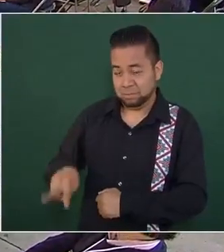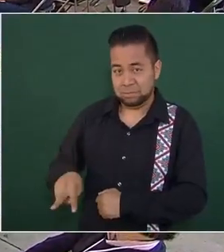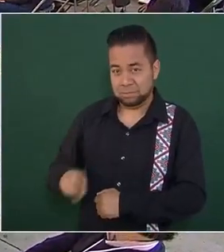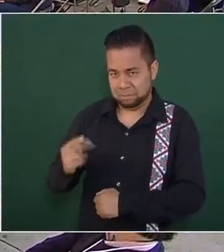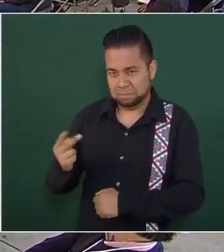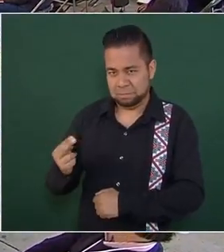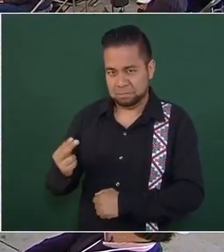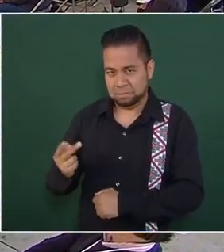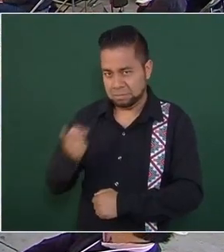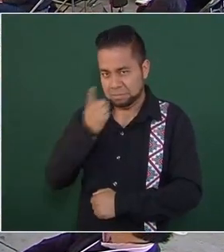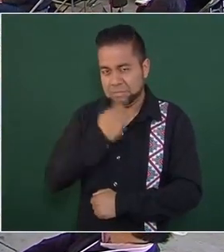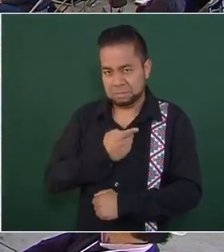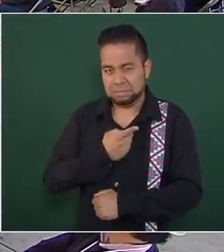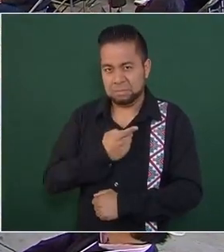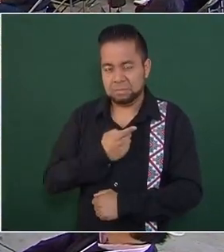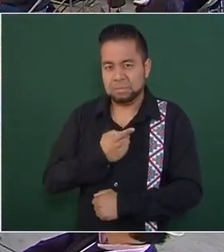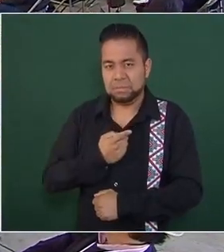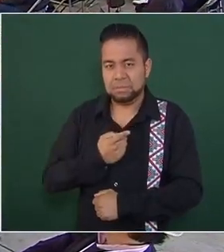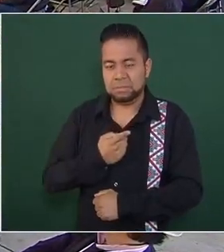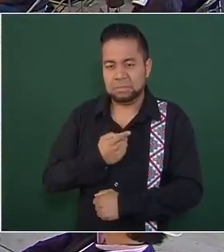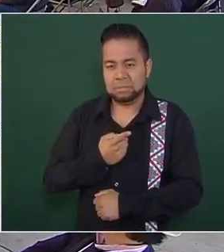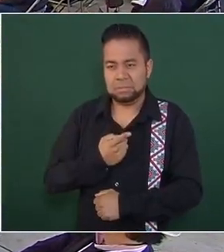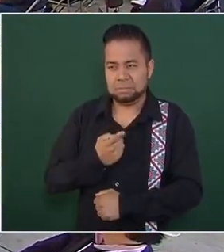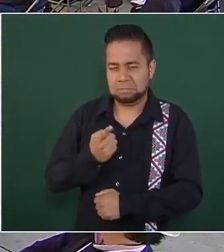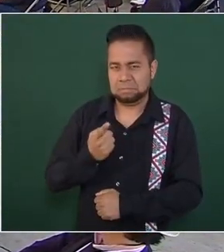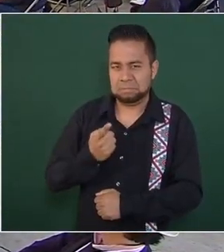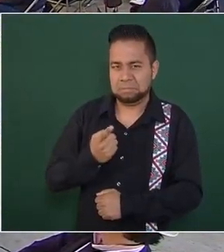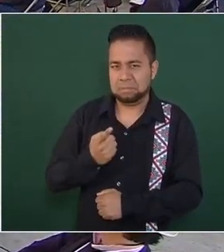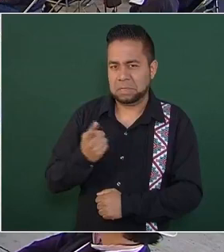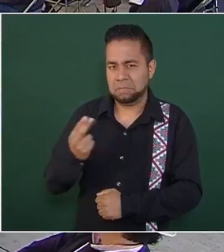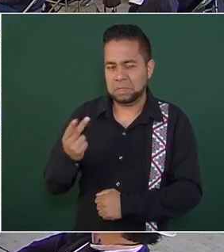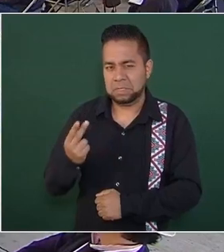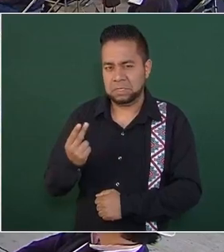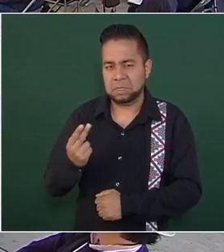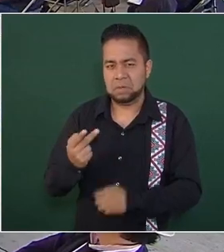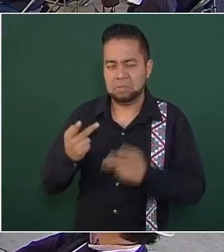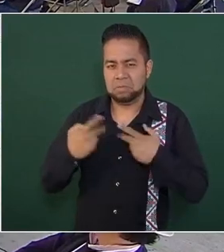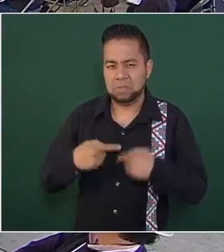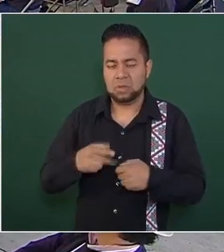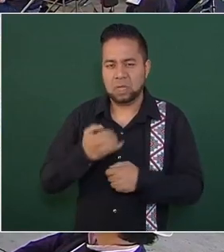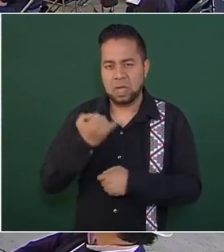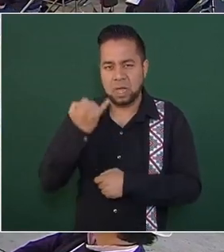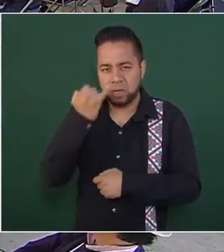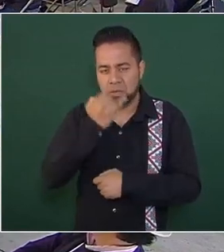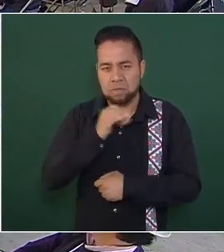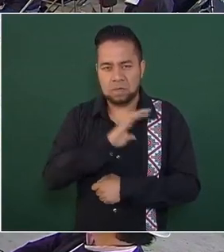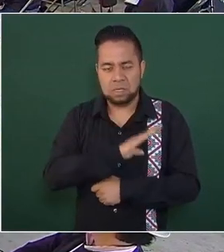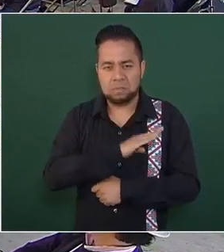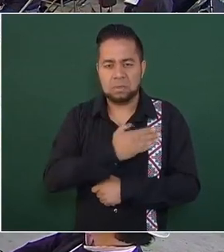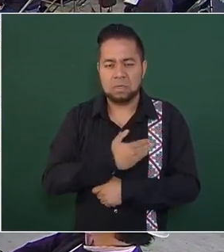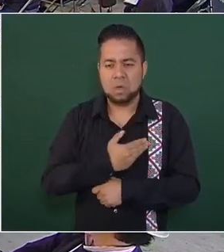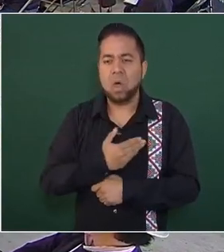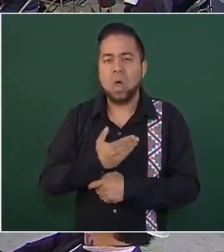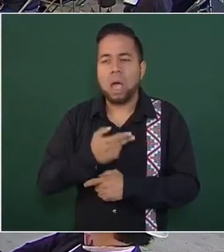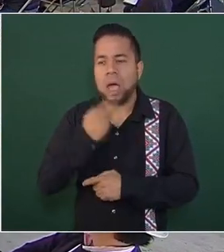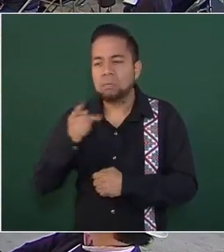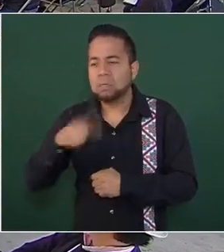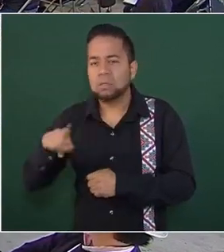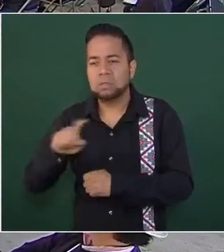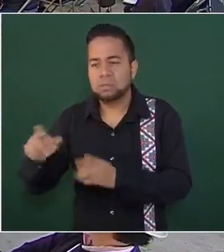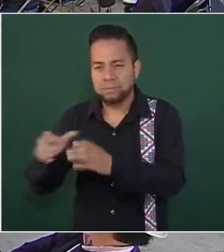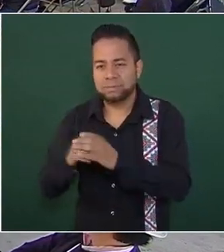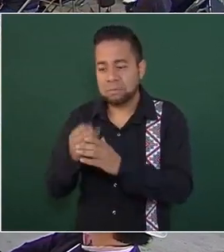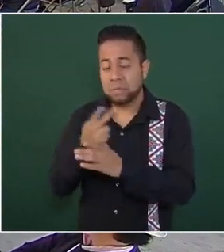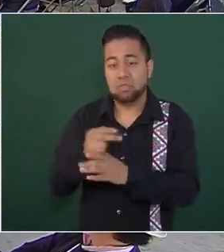25 25 hispanos nos dijo el presidente de cada 100 usted también estaba